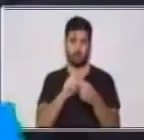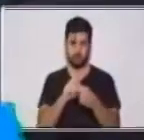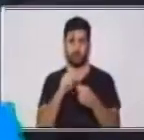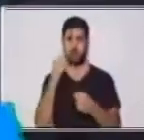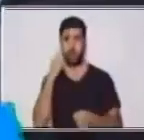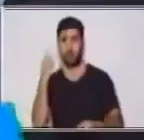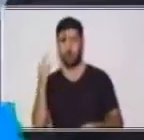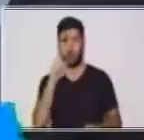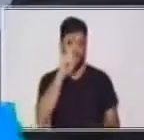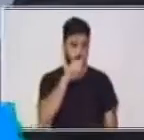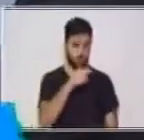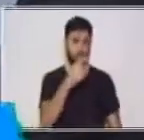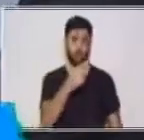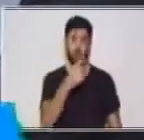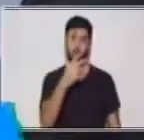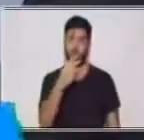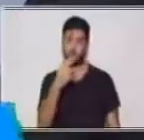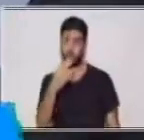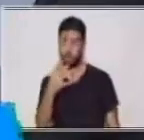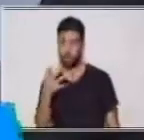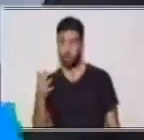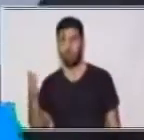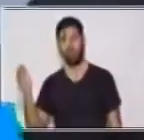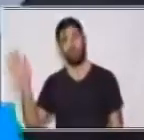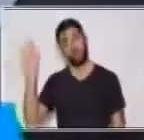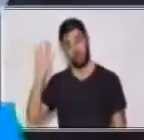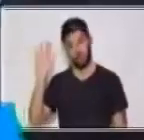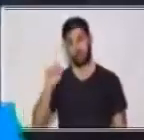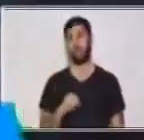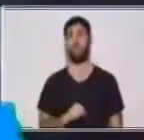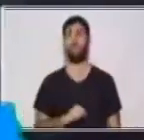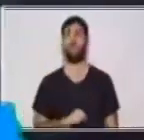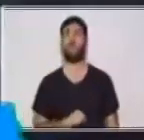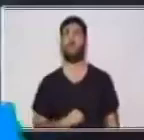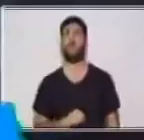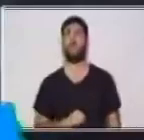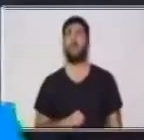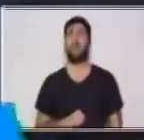3, 4, 5, 6 y así sucesivamente.